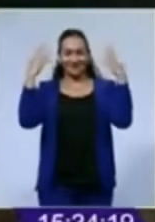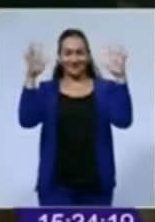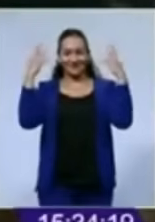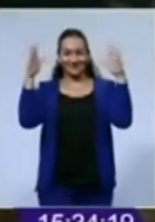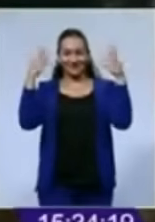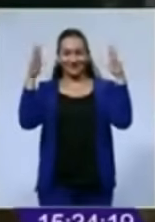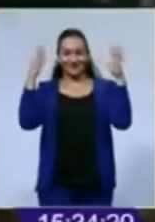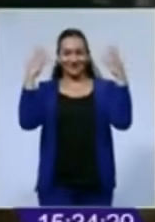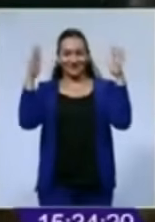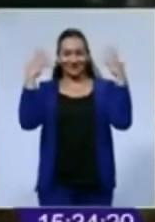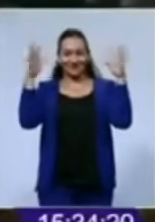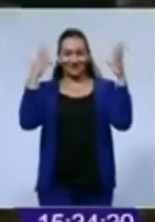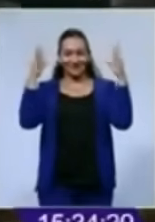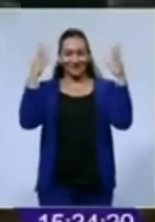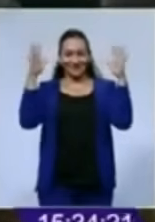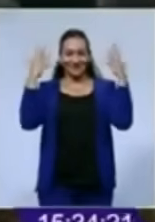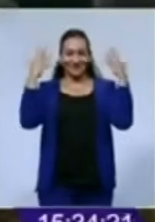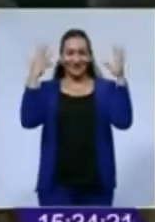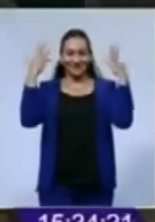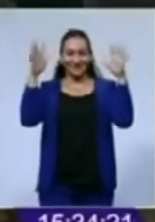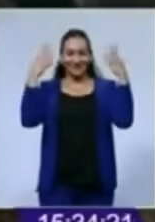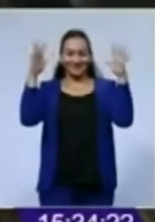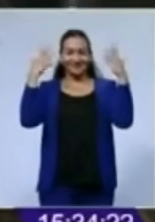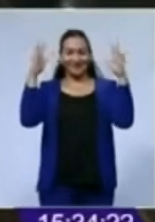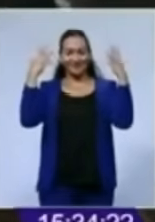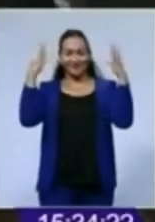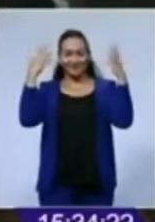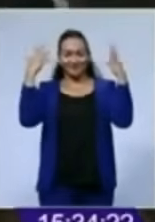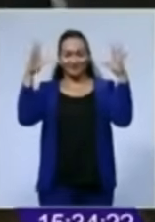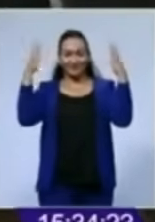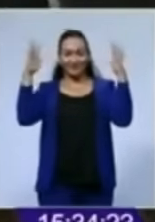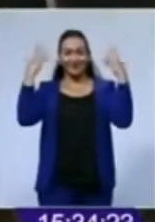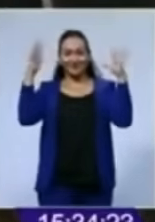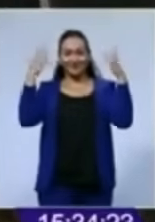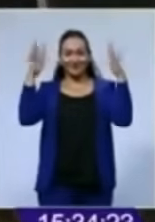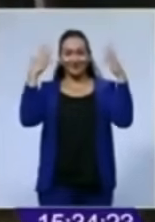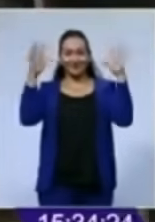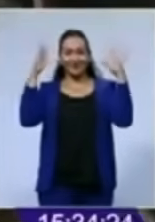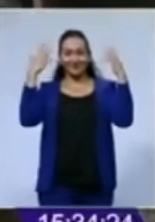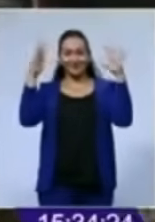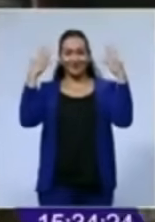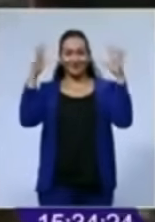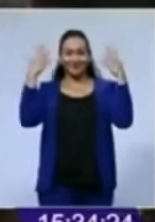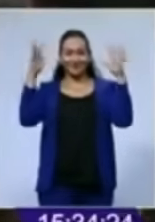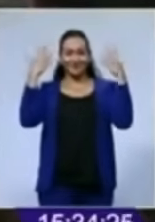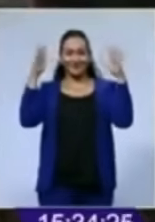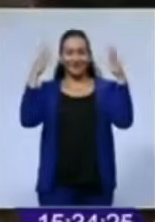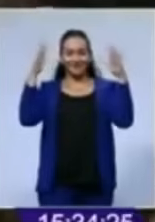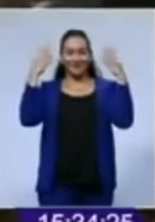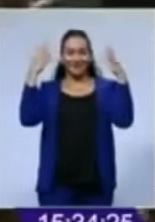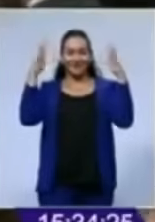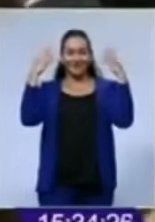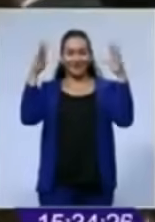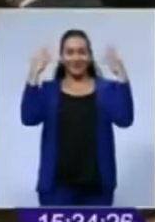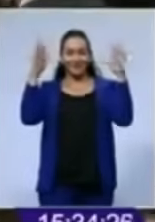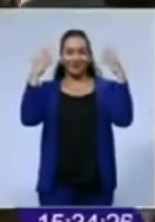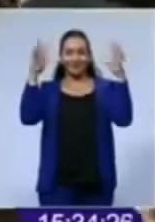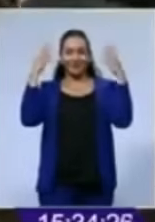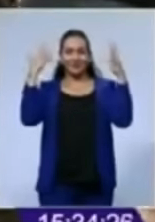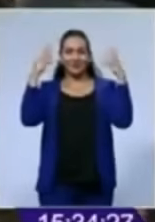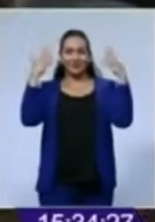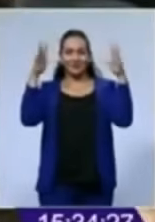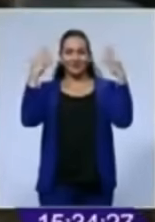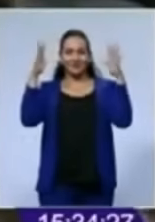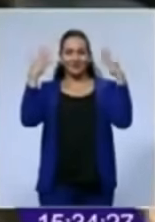discurso para despedir a a el ministro y ahí pues dicen que son muy íntimos bueno en el 2019 junto con este